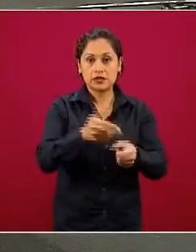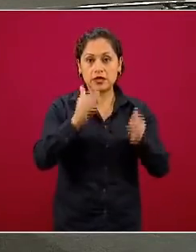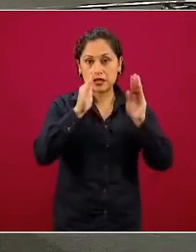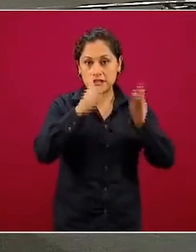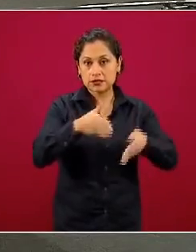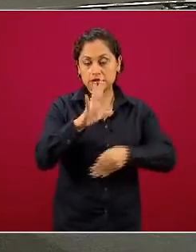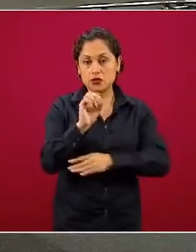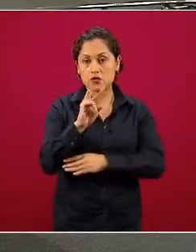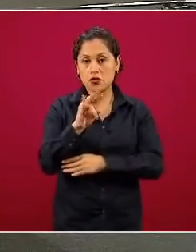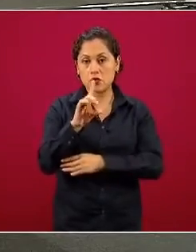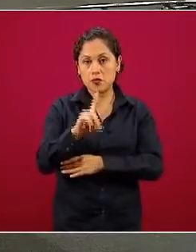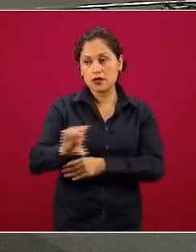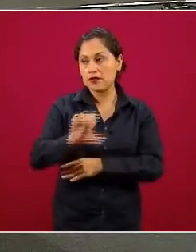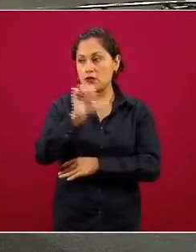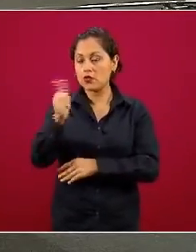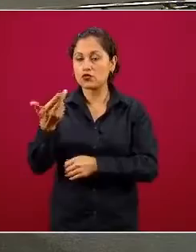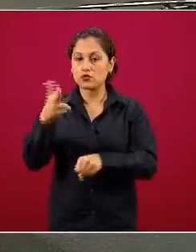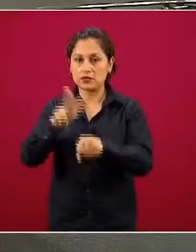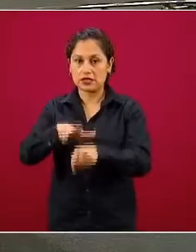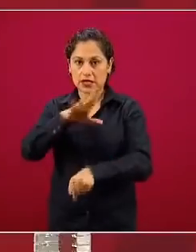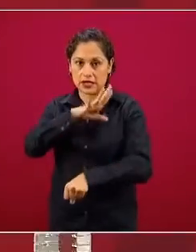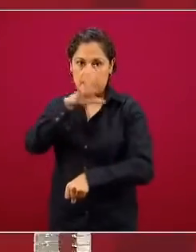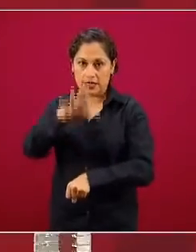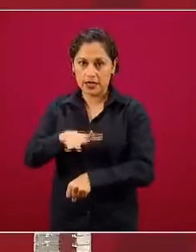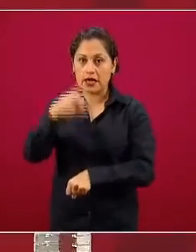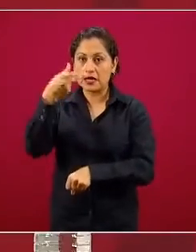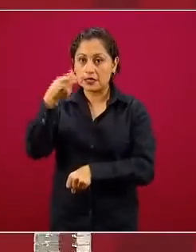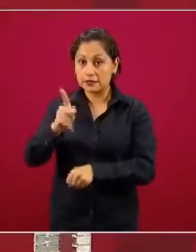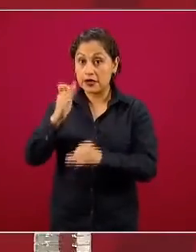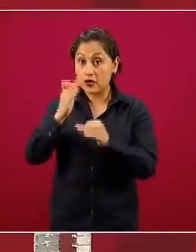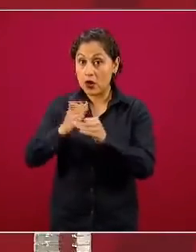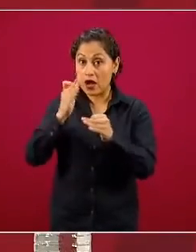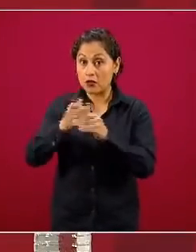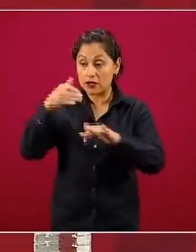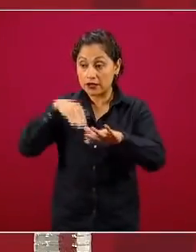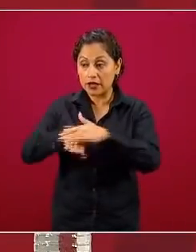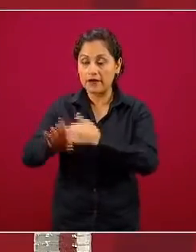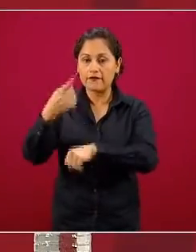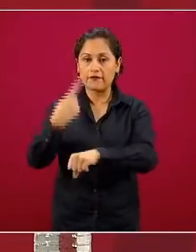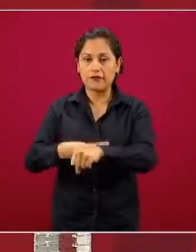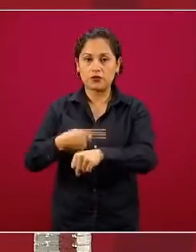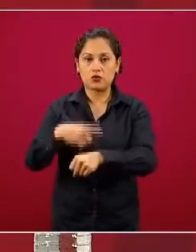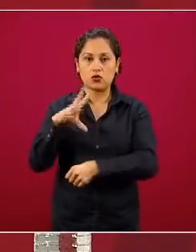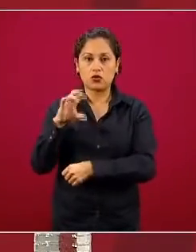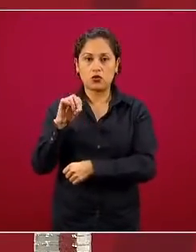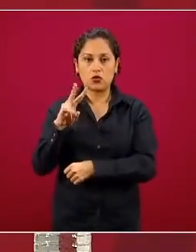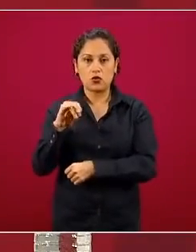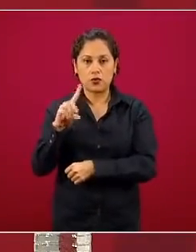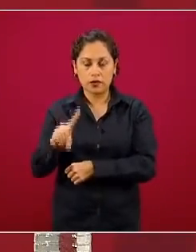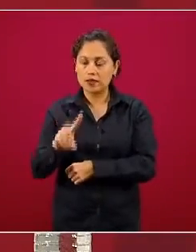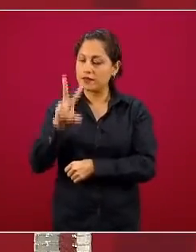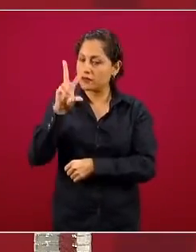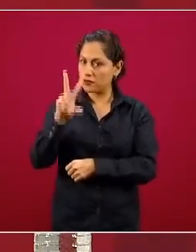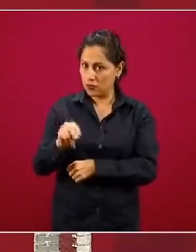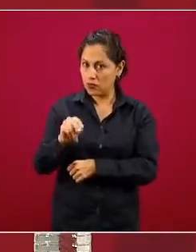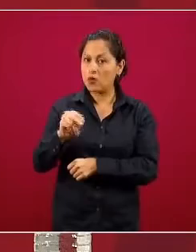que no, que son generales, pero no están en este momento como COVID, porque se están tomando una serie de medidas para el ingreso de los